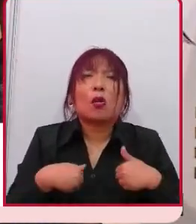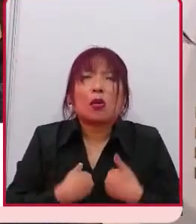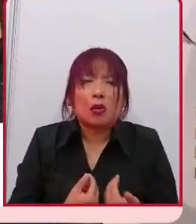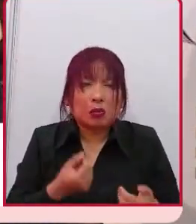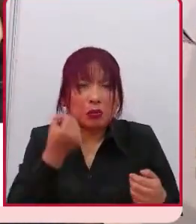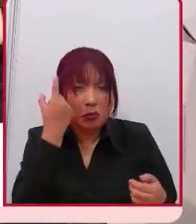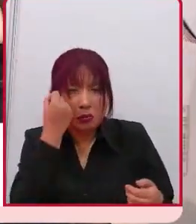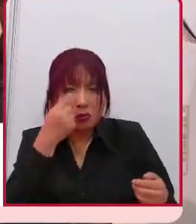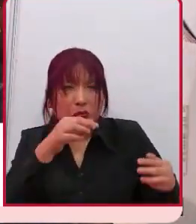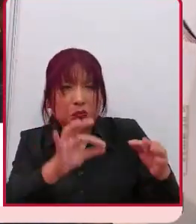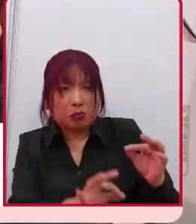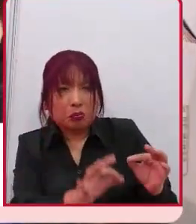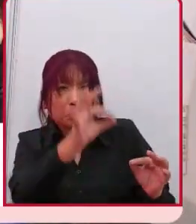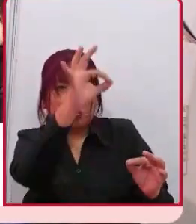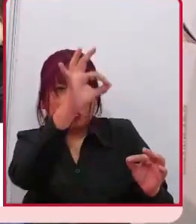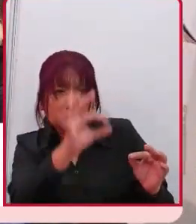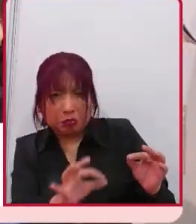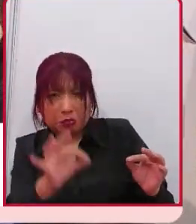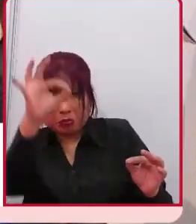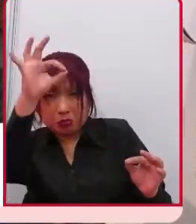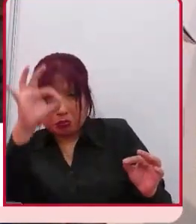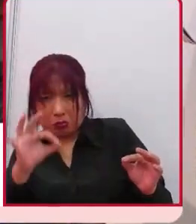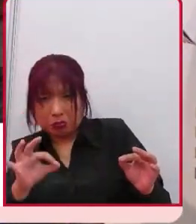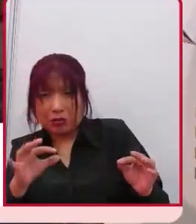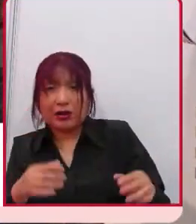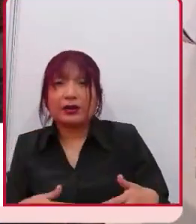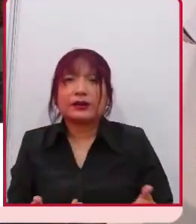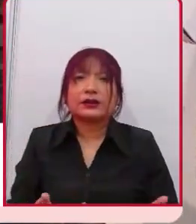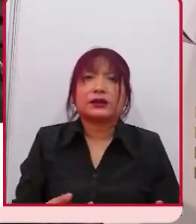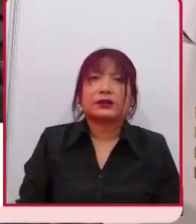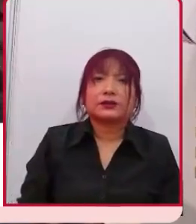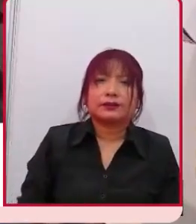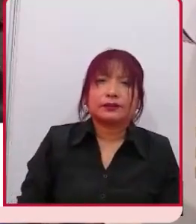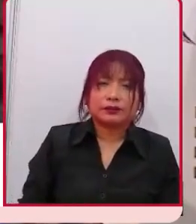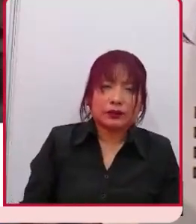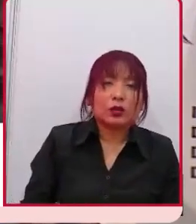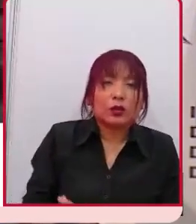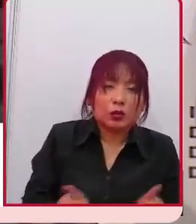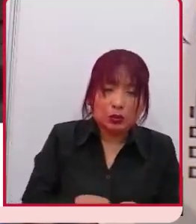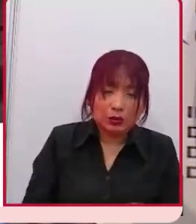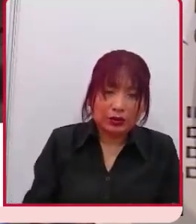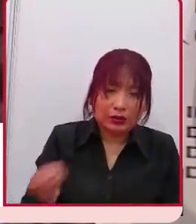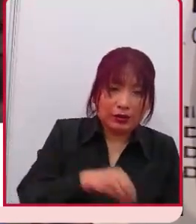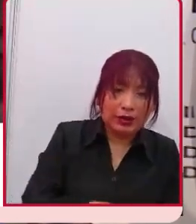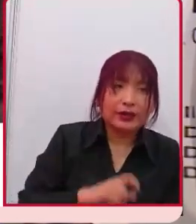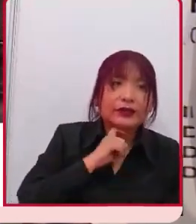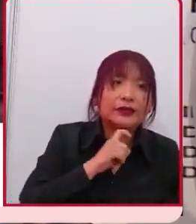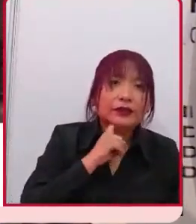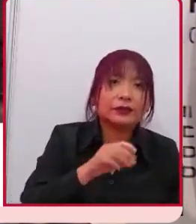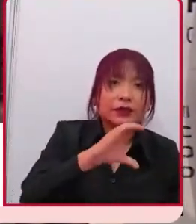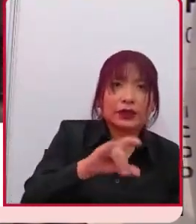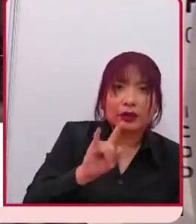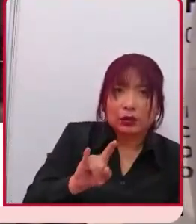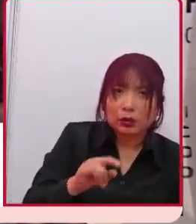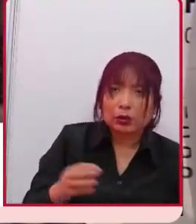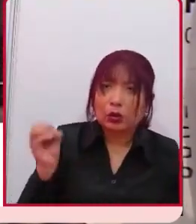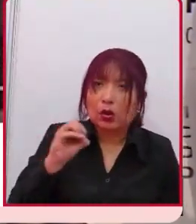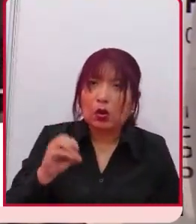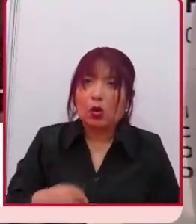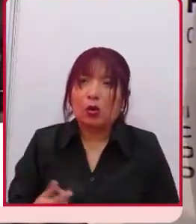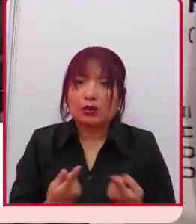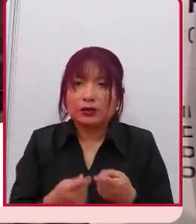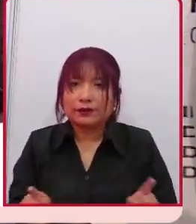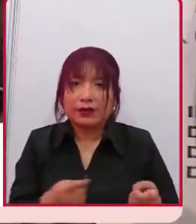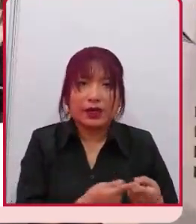en el plan de minado en el futuro? Porque al final entra el mineral todo en conjunto, ¿o lo están planeando por